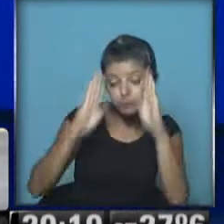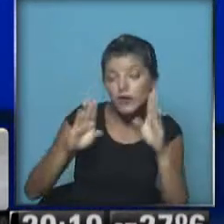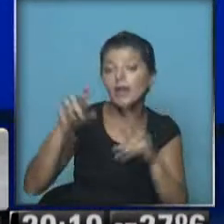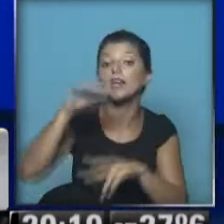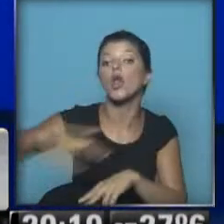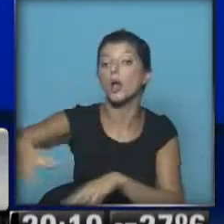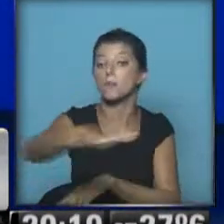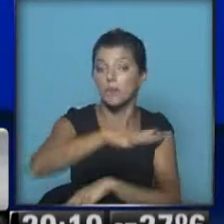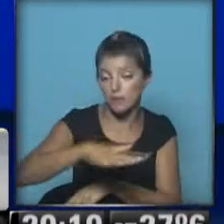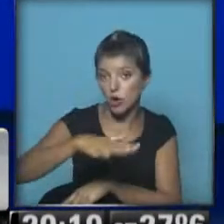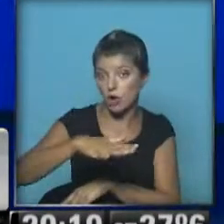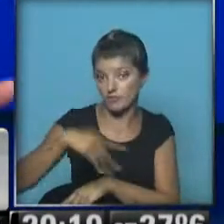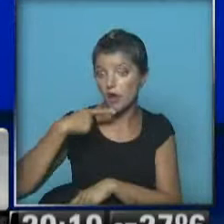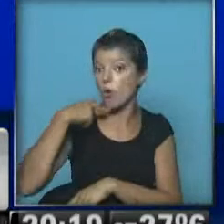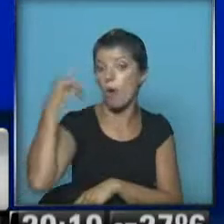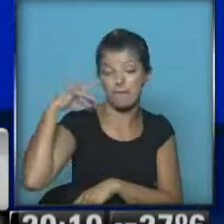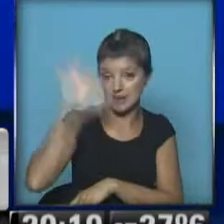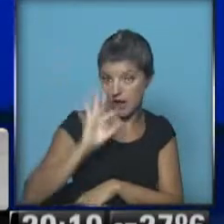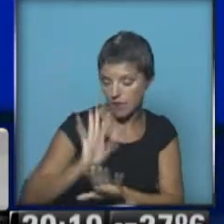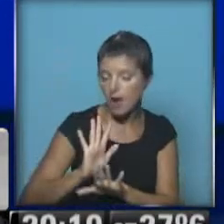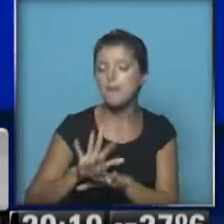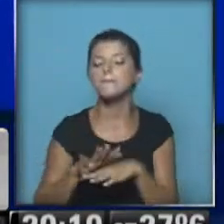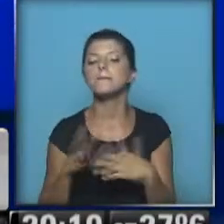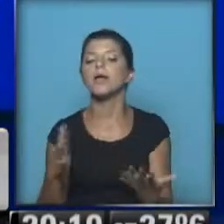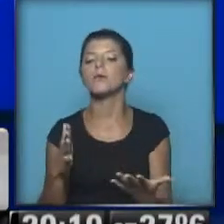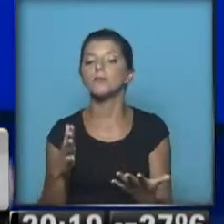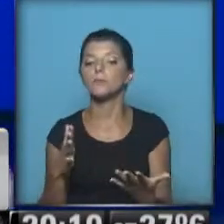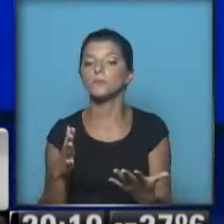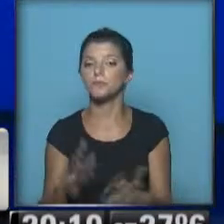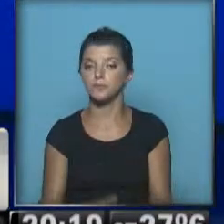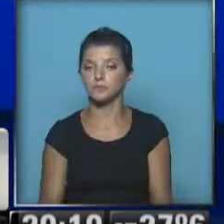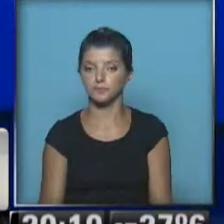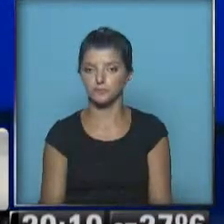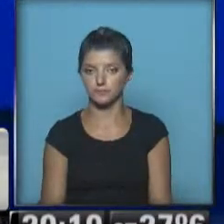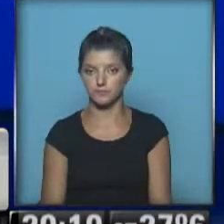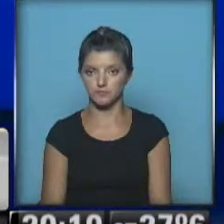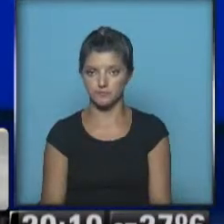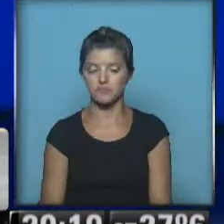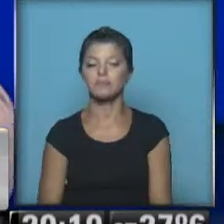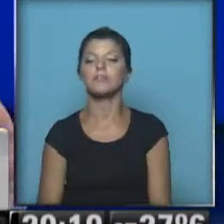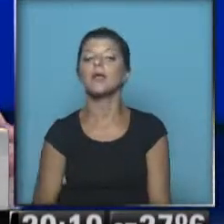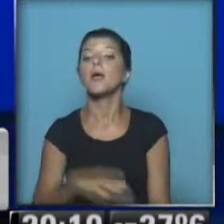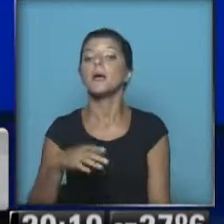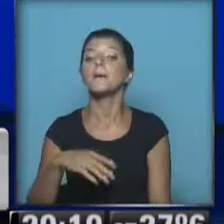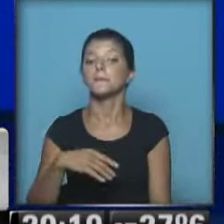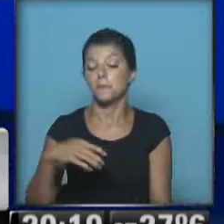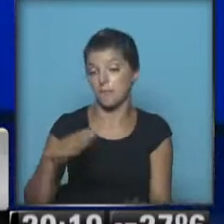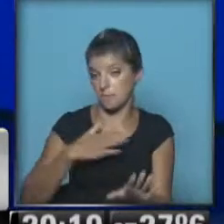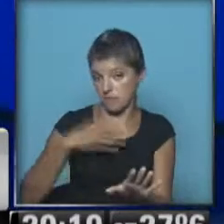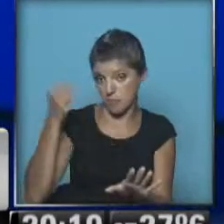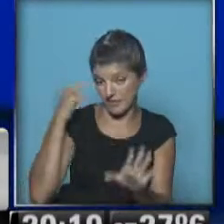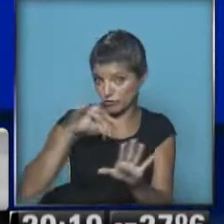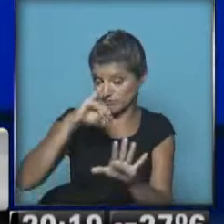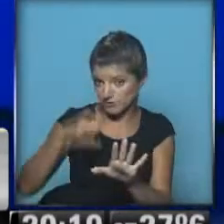venían monitoreando en la opinión pública. Pero lo que sí me parece que impone, digamos, sobre el universo de la dirigencia opositora